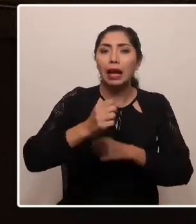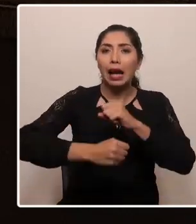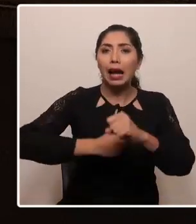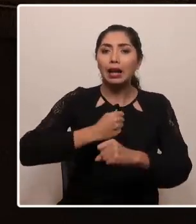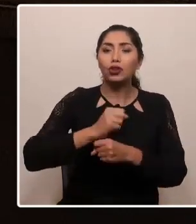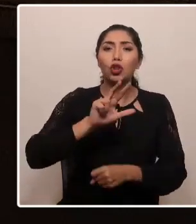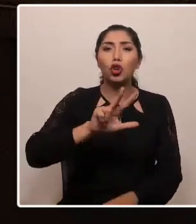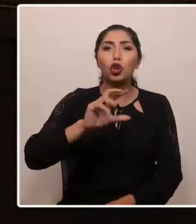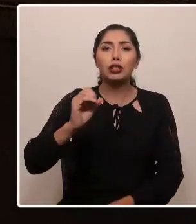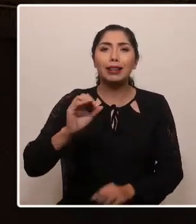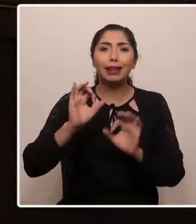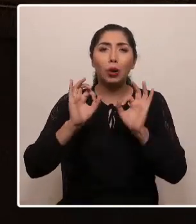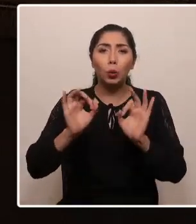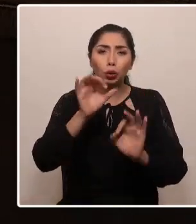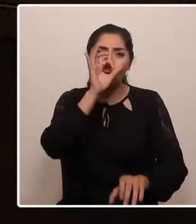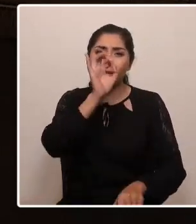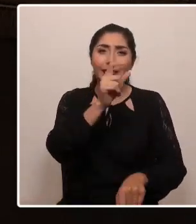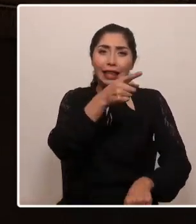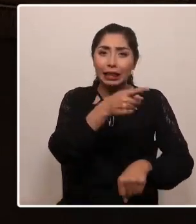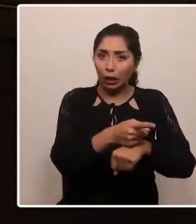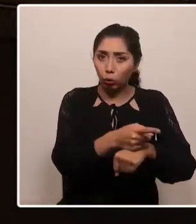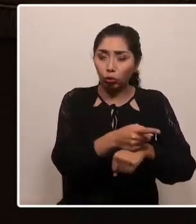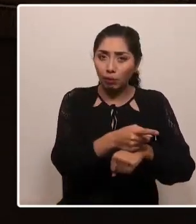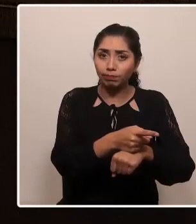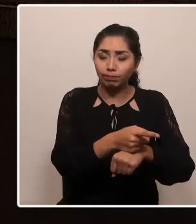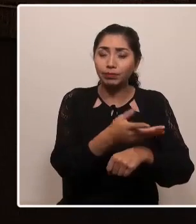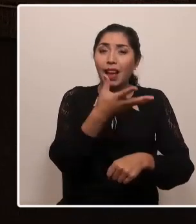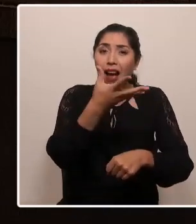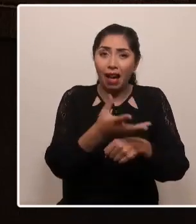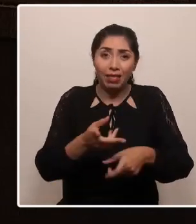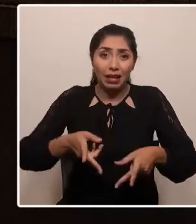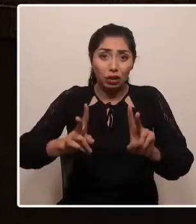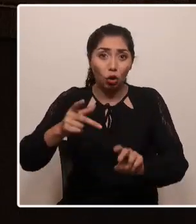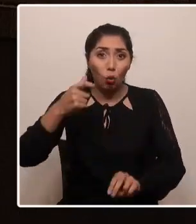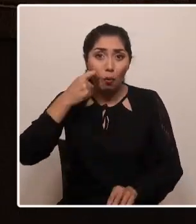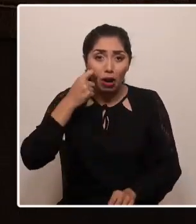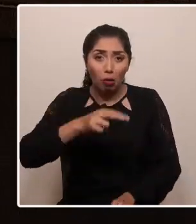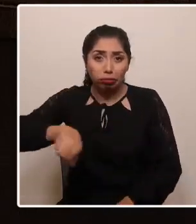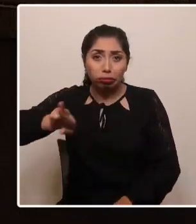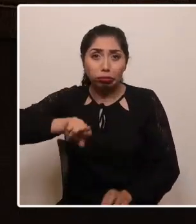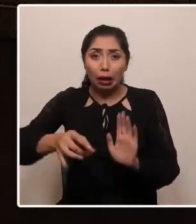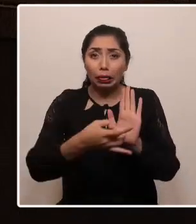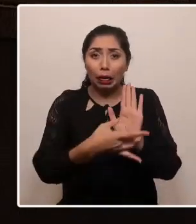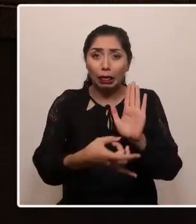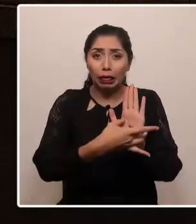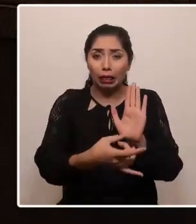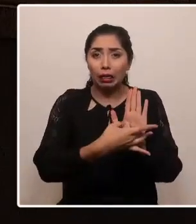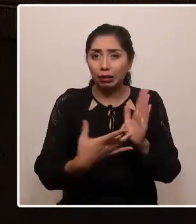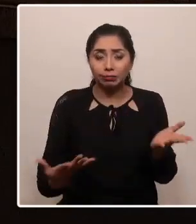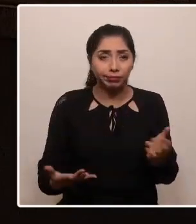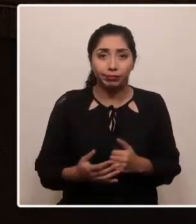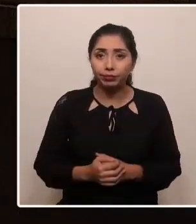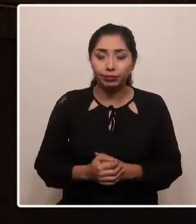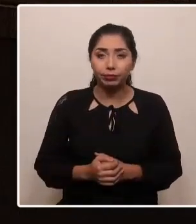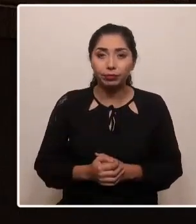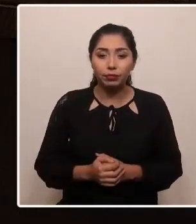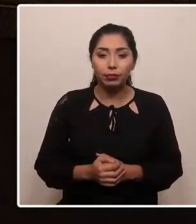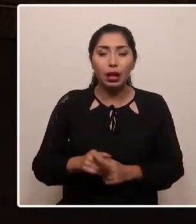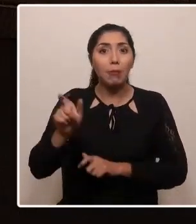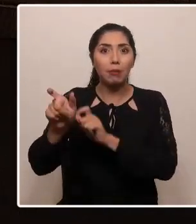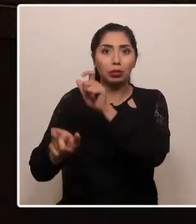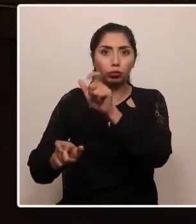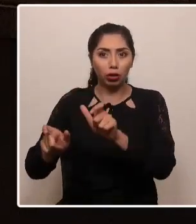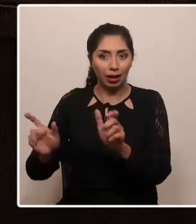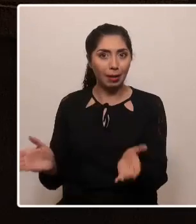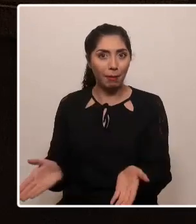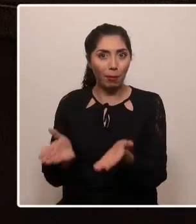en plena dictadura, en un escenario de violaciones sistemáticas a los derechos humanos sin ningún debate público. Los ideólogos del neoliberalismo